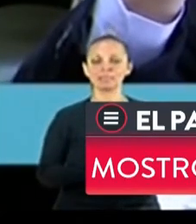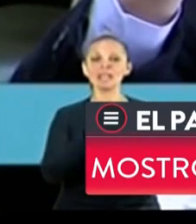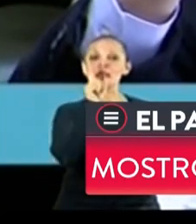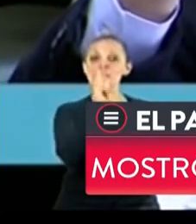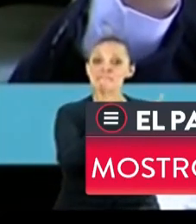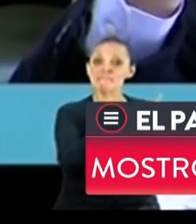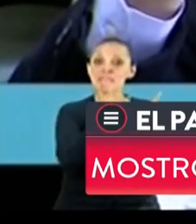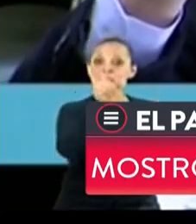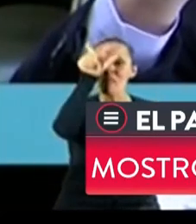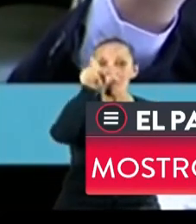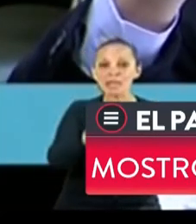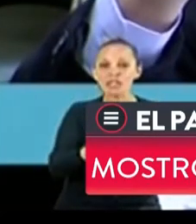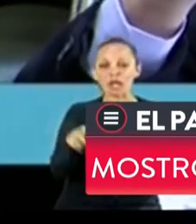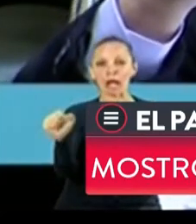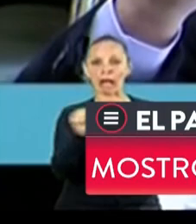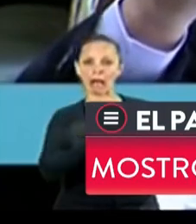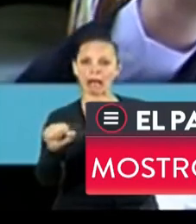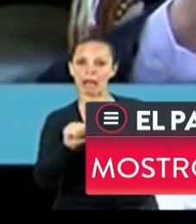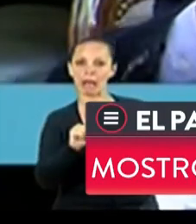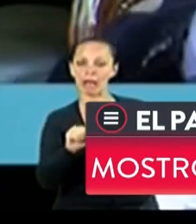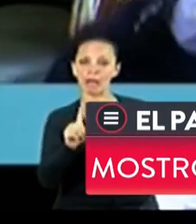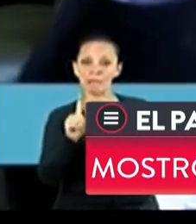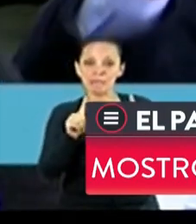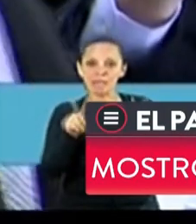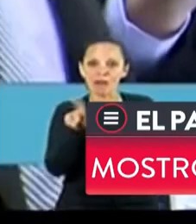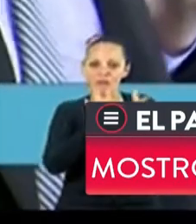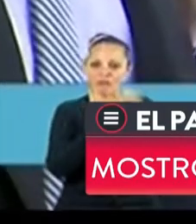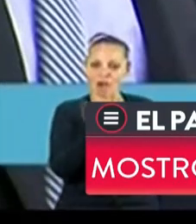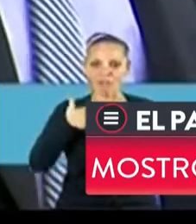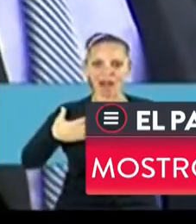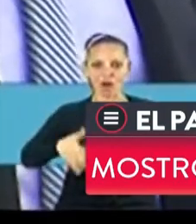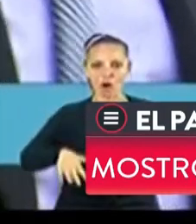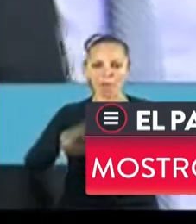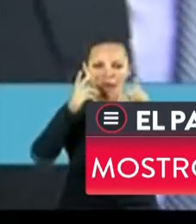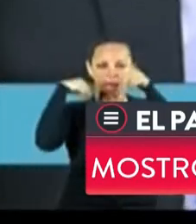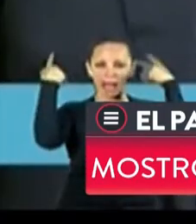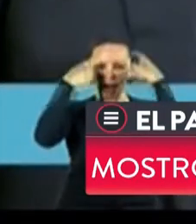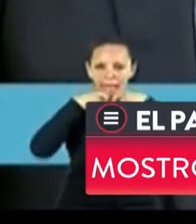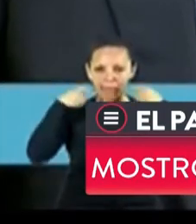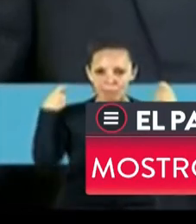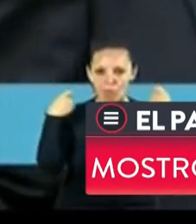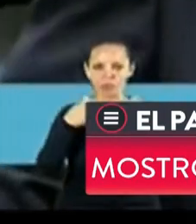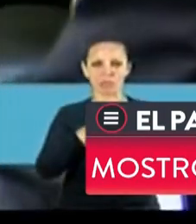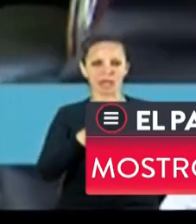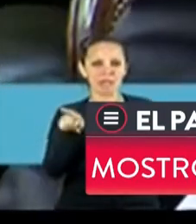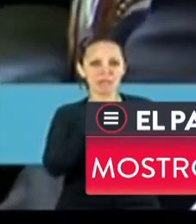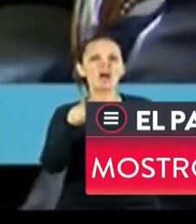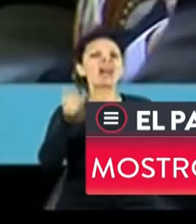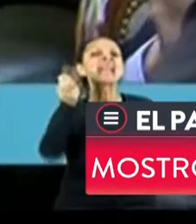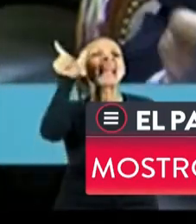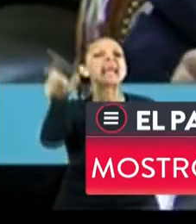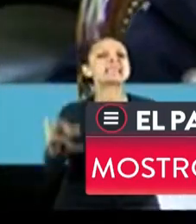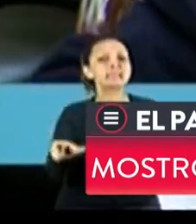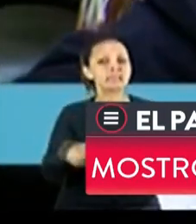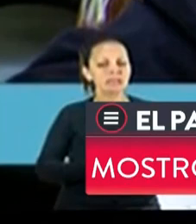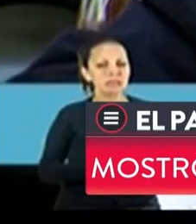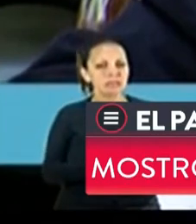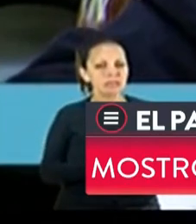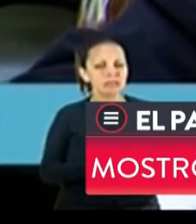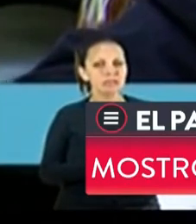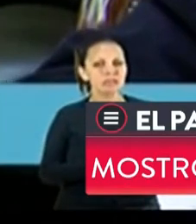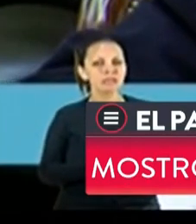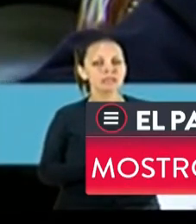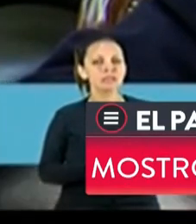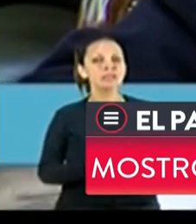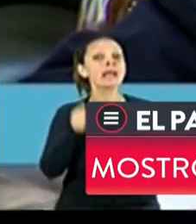los grupos civiles que salen de la calle del cuartel Chacarita de la Policía de la Ciudad. Pero